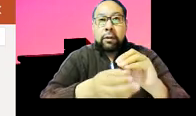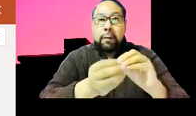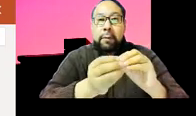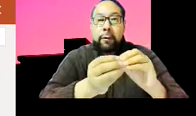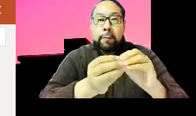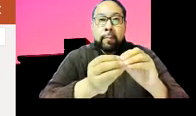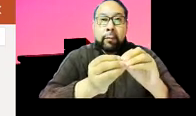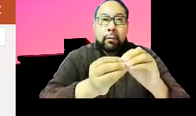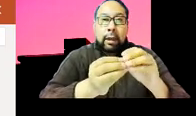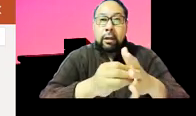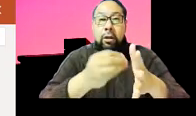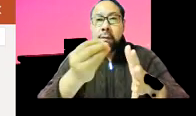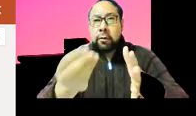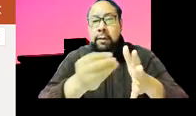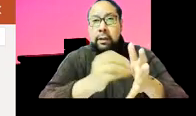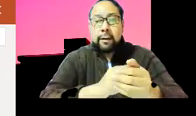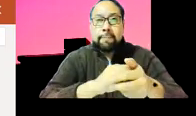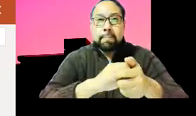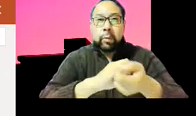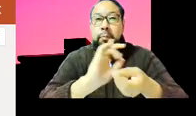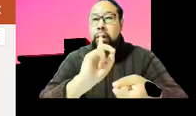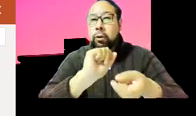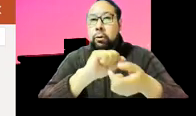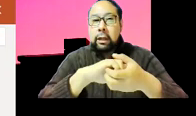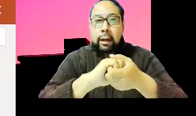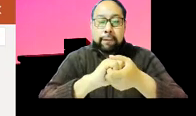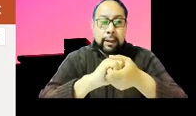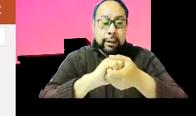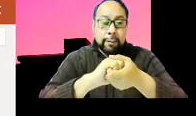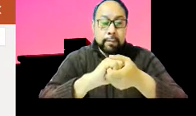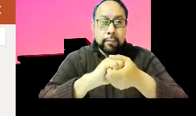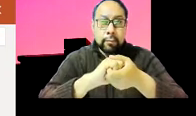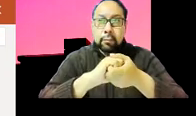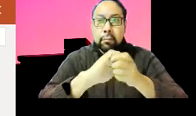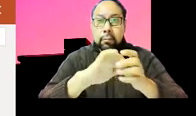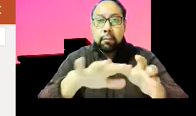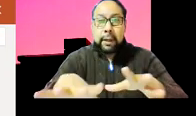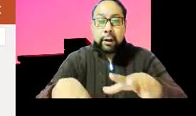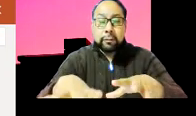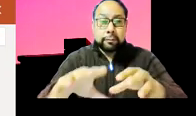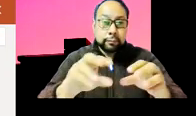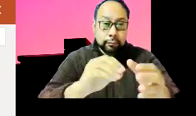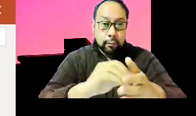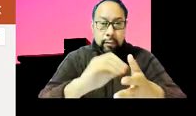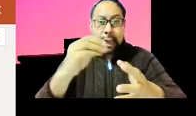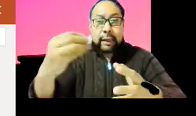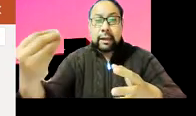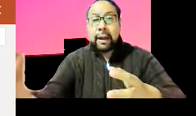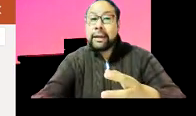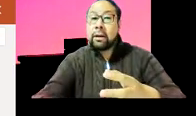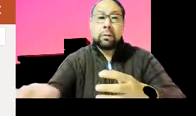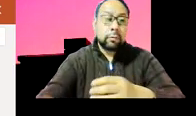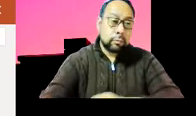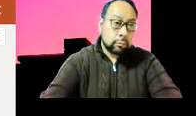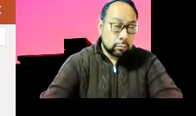Entonces, vamos a ver primero que si no debemos de mentir, podemos utilizar la falacia. Pero hay que